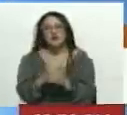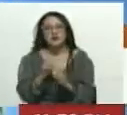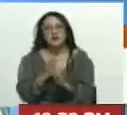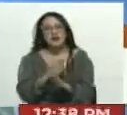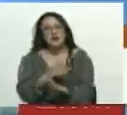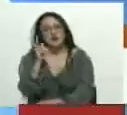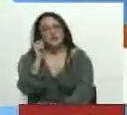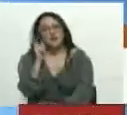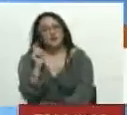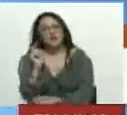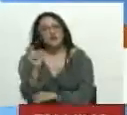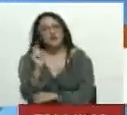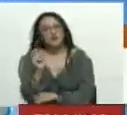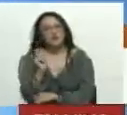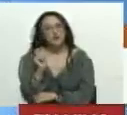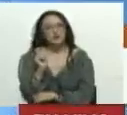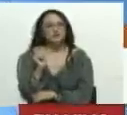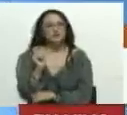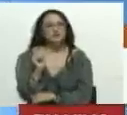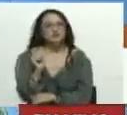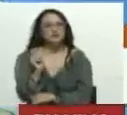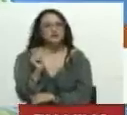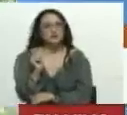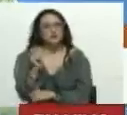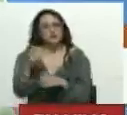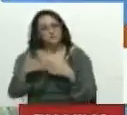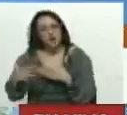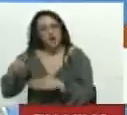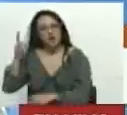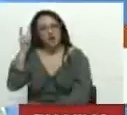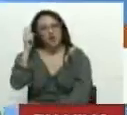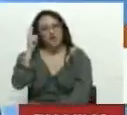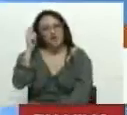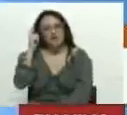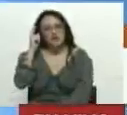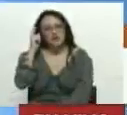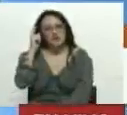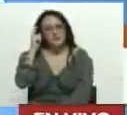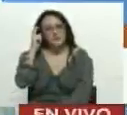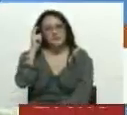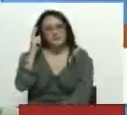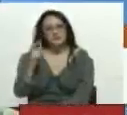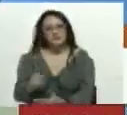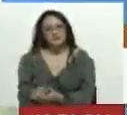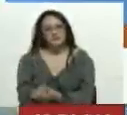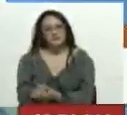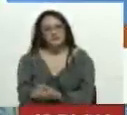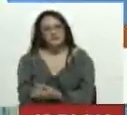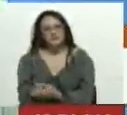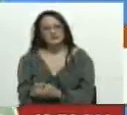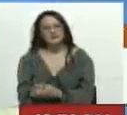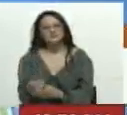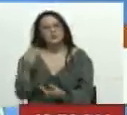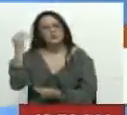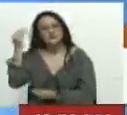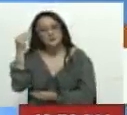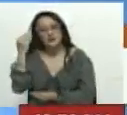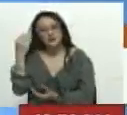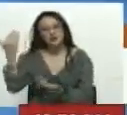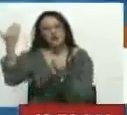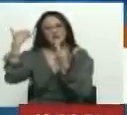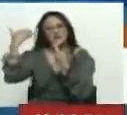testimonios Y a lo largo de esos dos días vamos a aprovechar su pensamiento sus